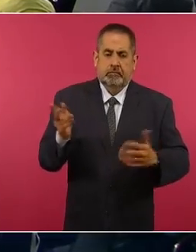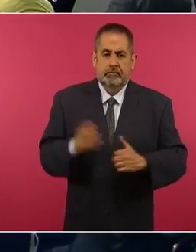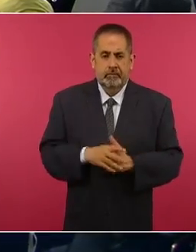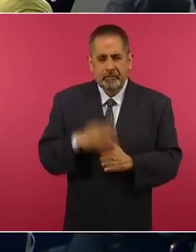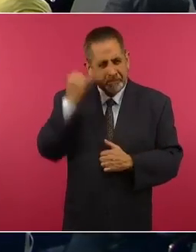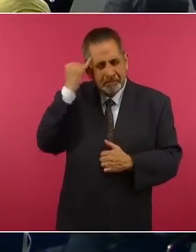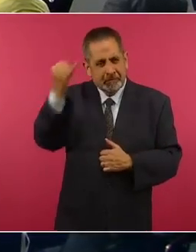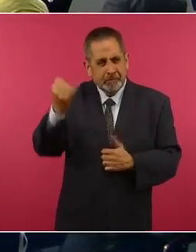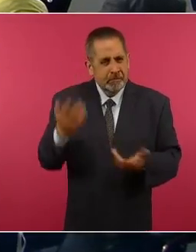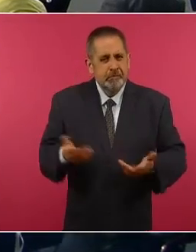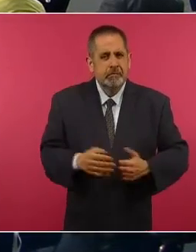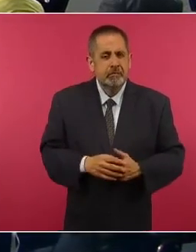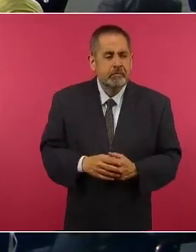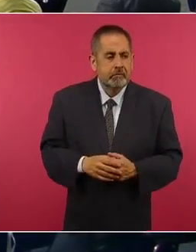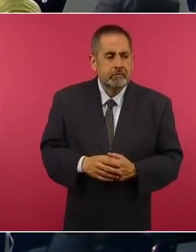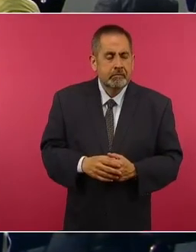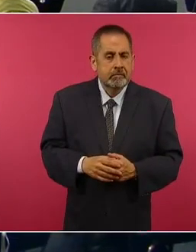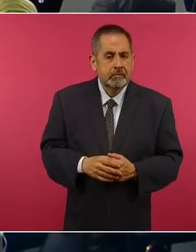imagínense